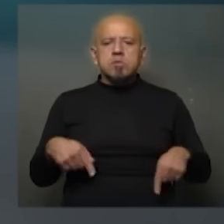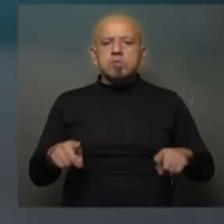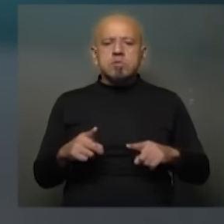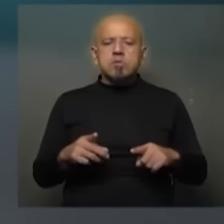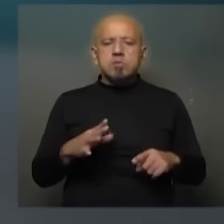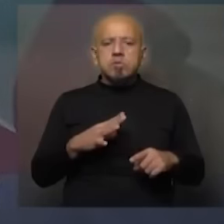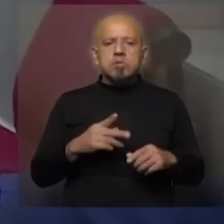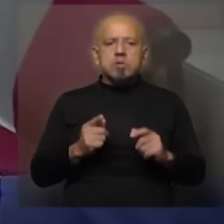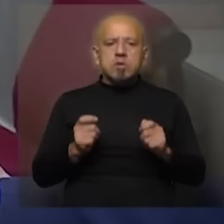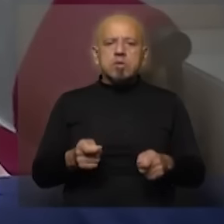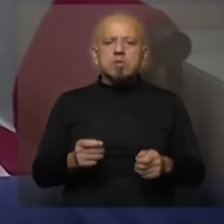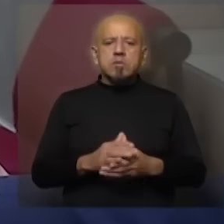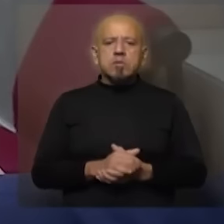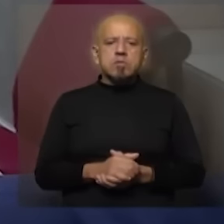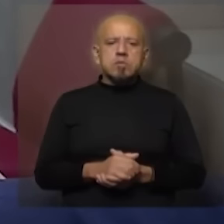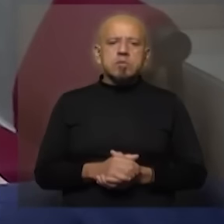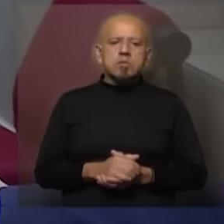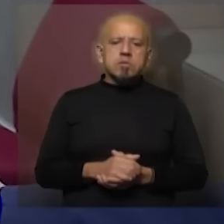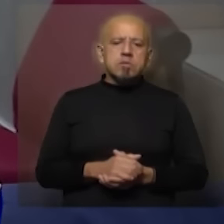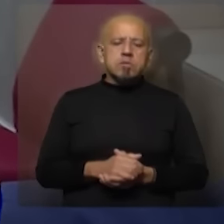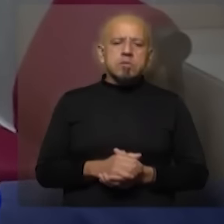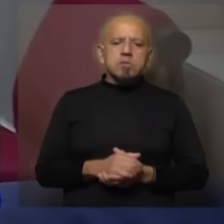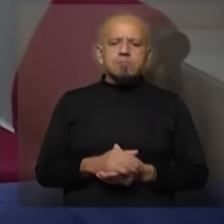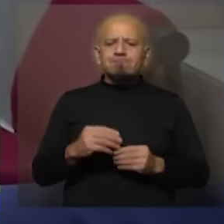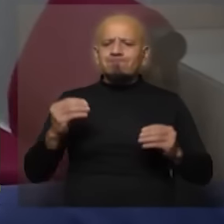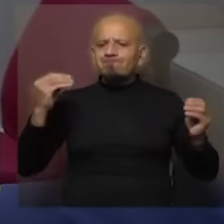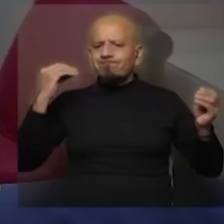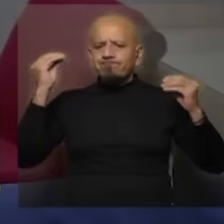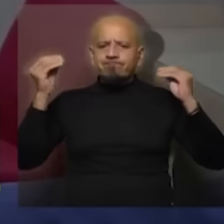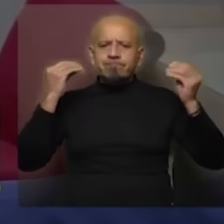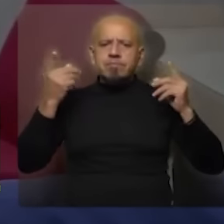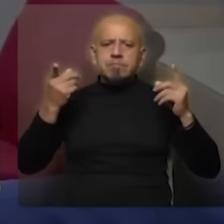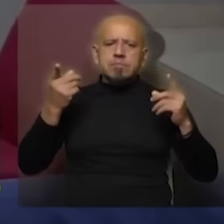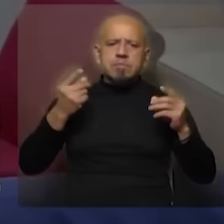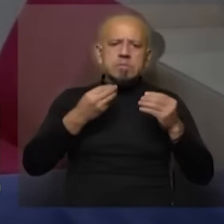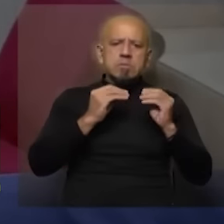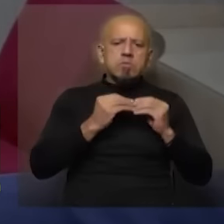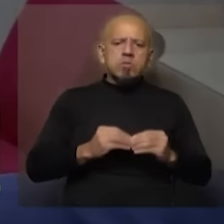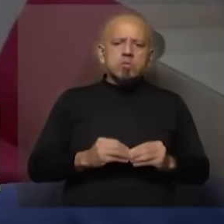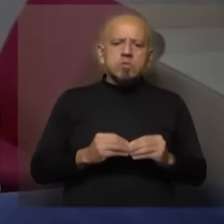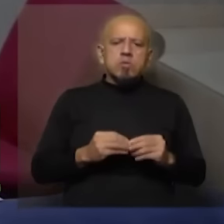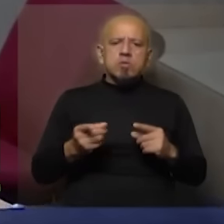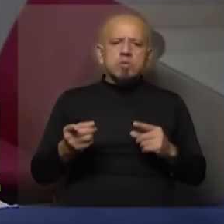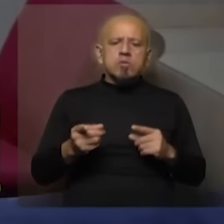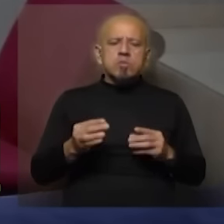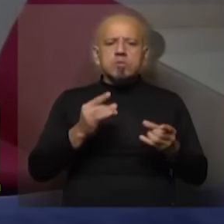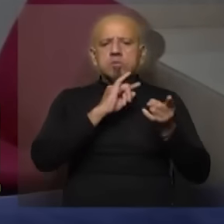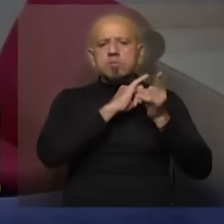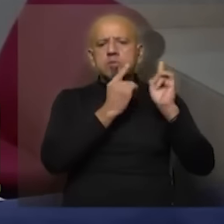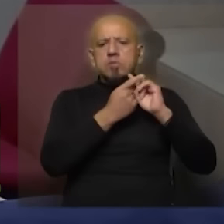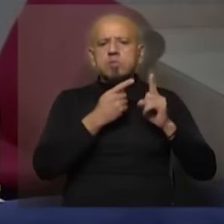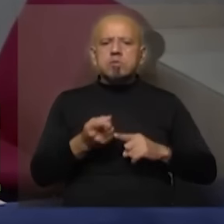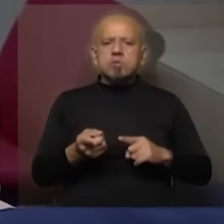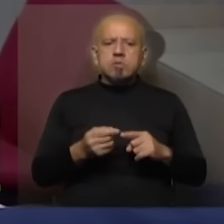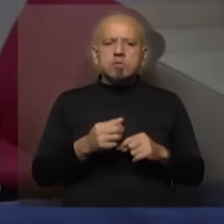recibió. Nos preocupa que del presupuesto que fue asignado por el Parlamento en la rendición de